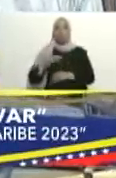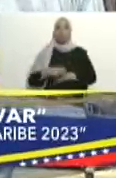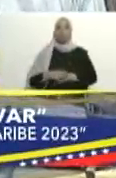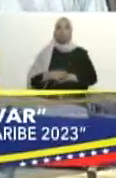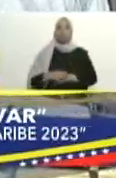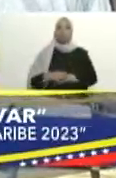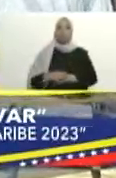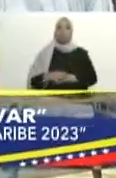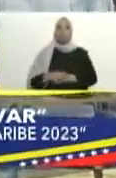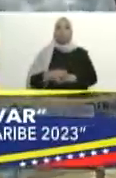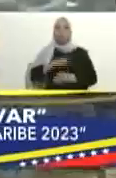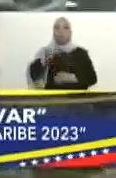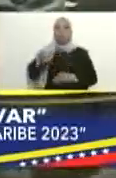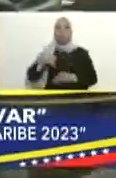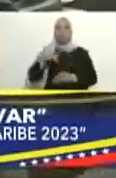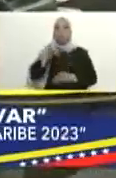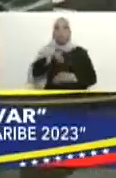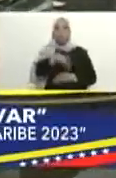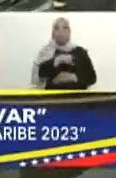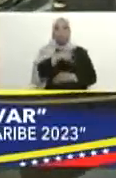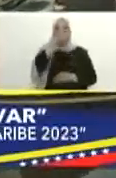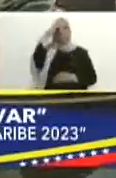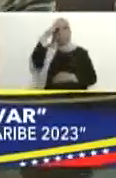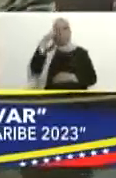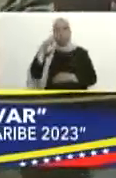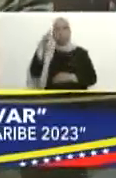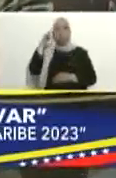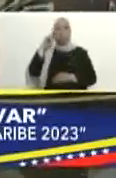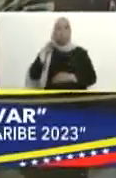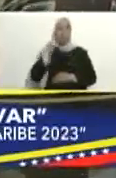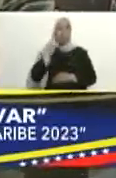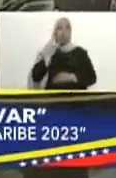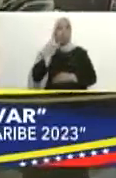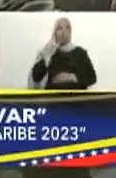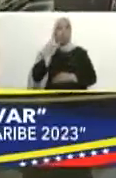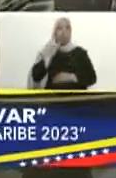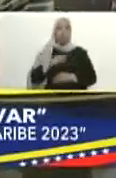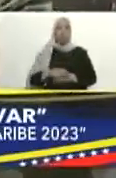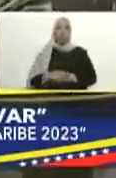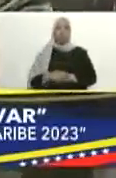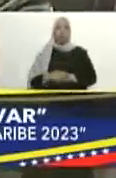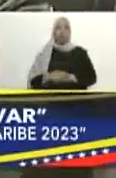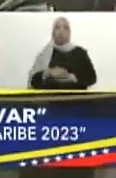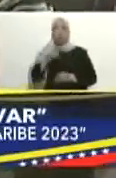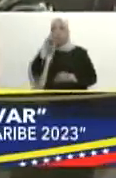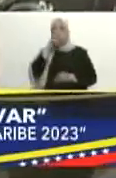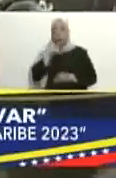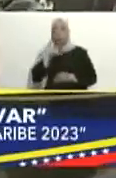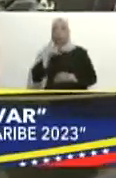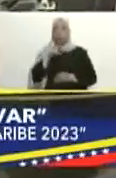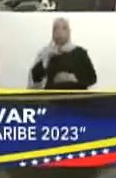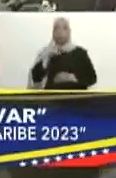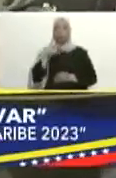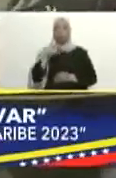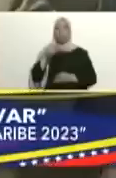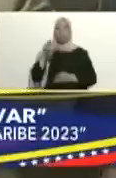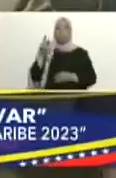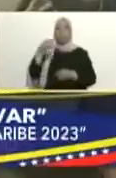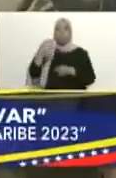de nuestra Universidad Militar Bolivariana, Año tras año hemos estado aquí,